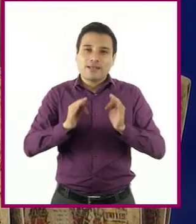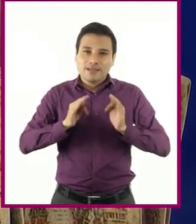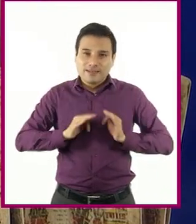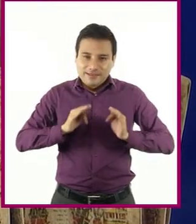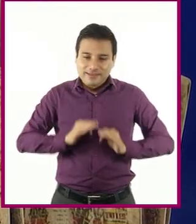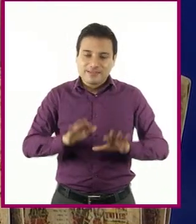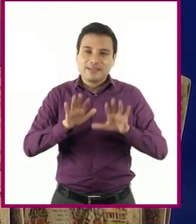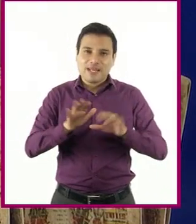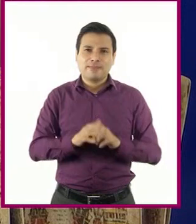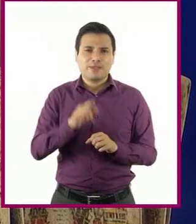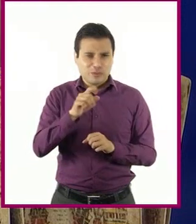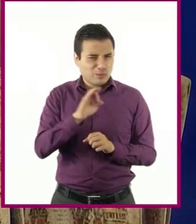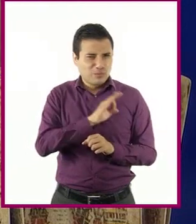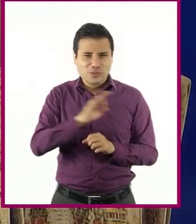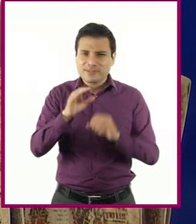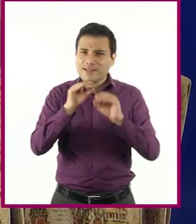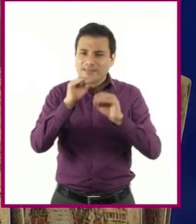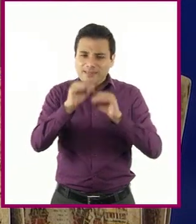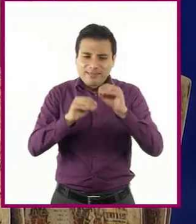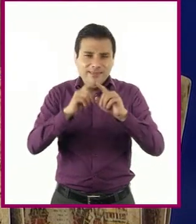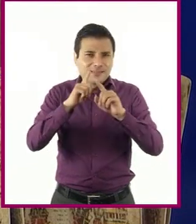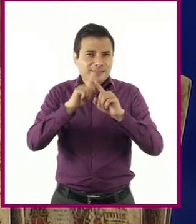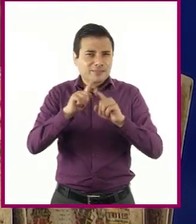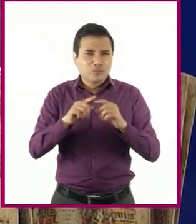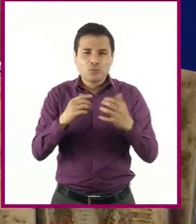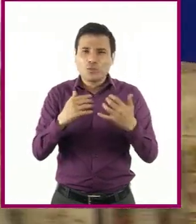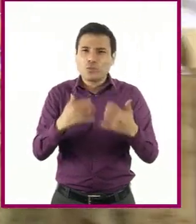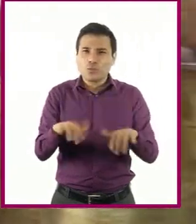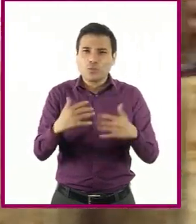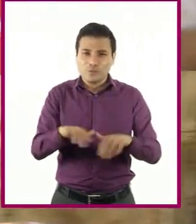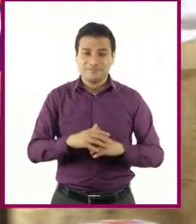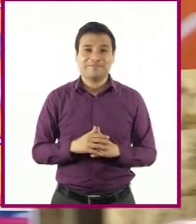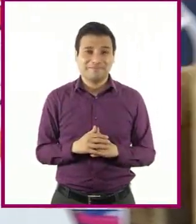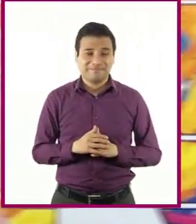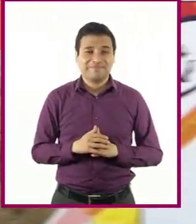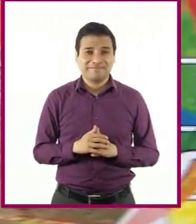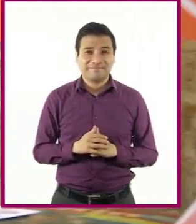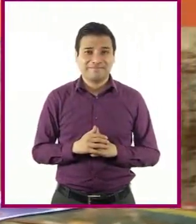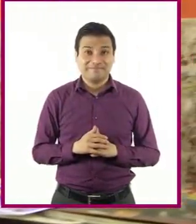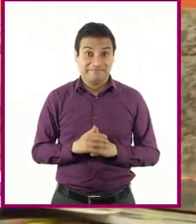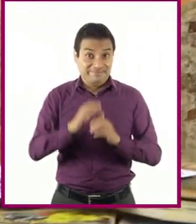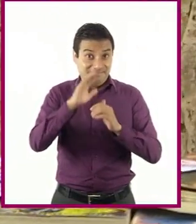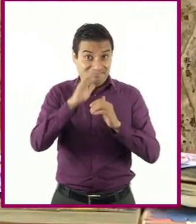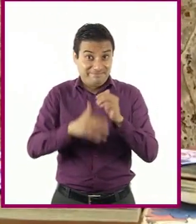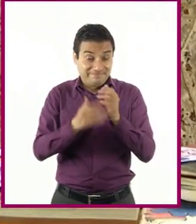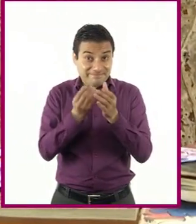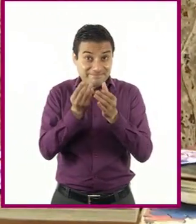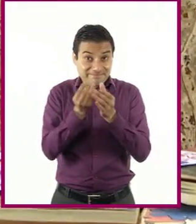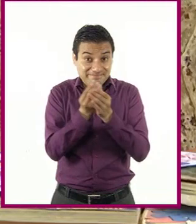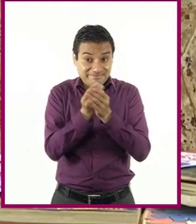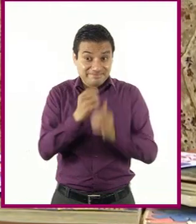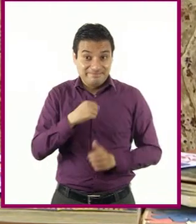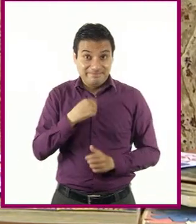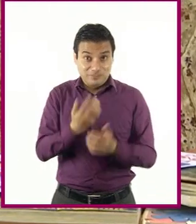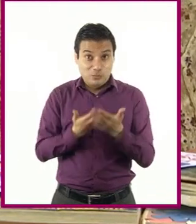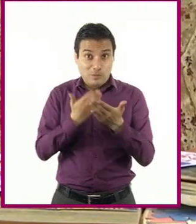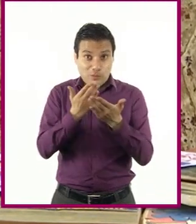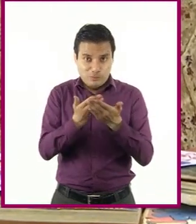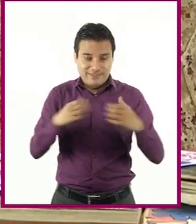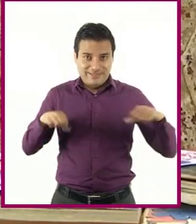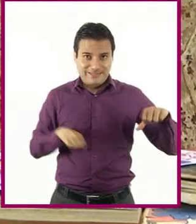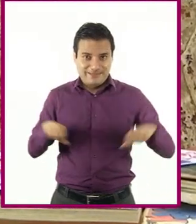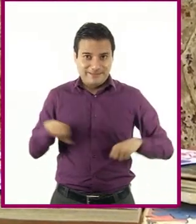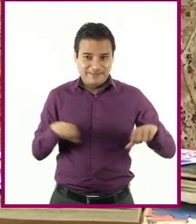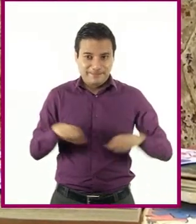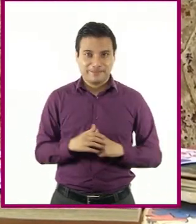maravillas que pueden crear, incluso con los materiales más sencillos. Para finalizar, quiero proponerles el siguiente